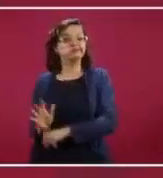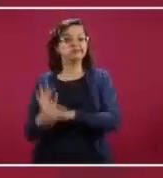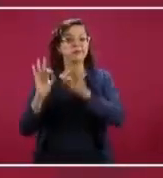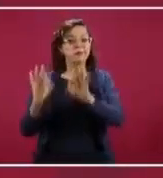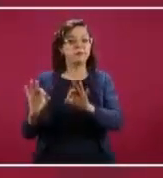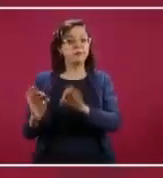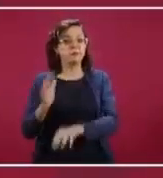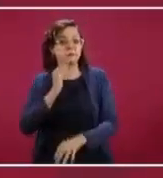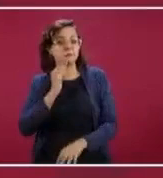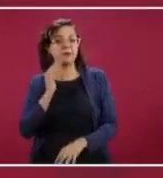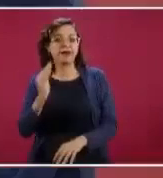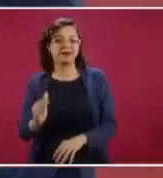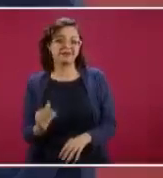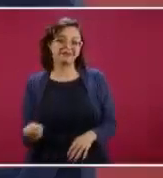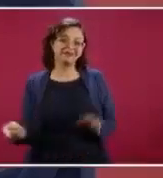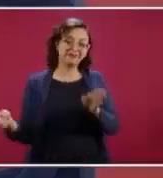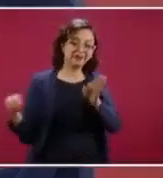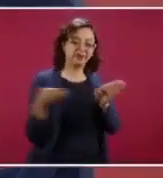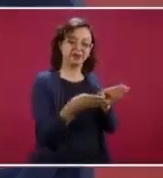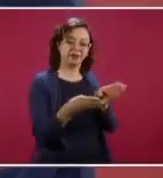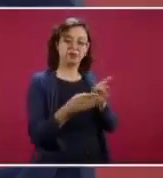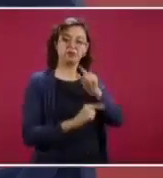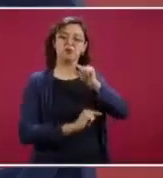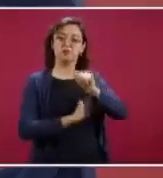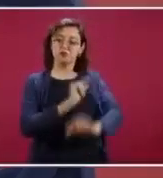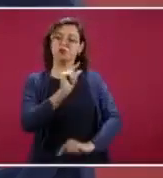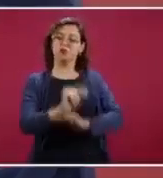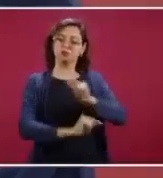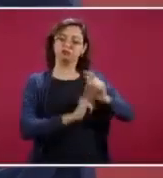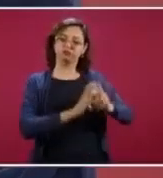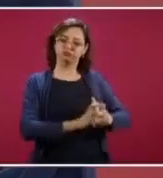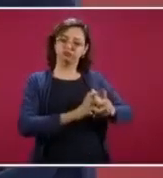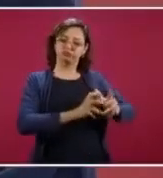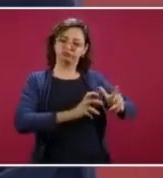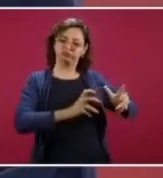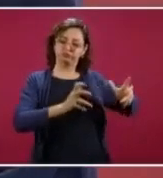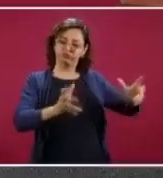poco a poco incrementándose el crecimiento de la economía.